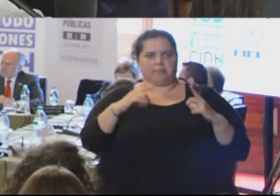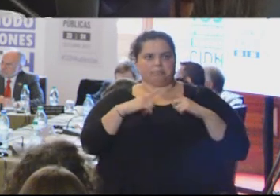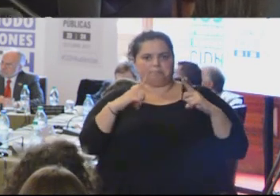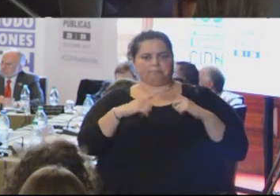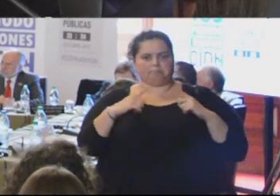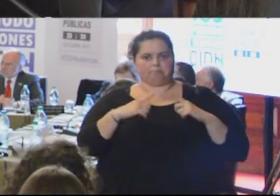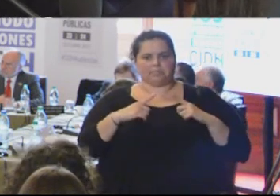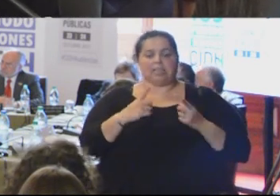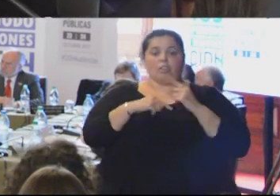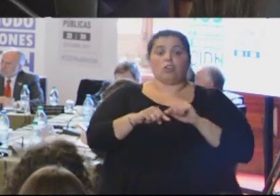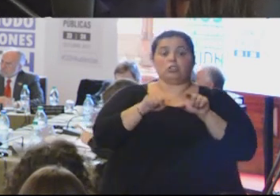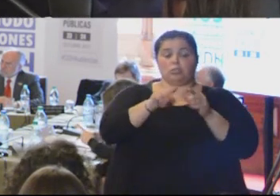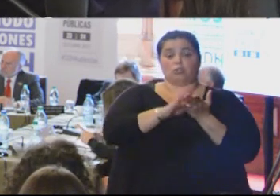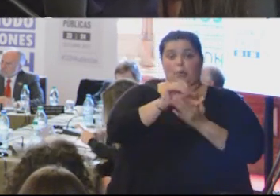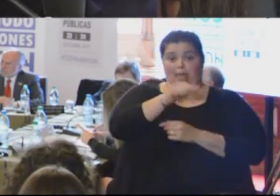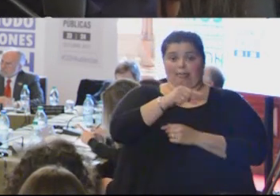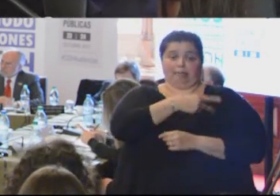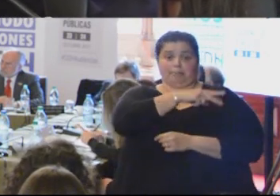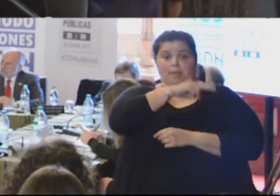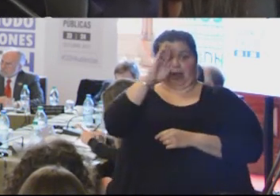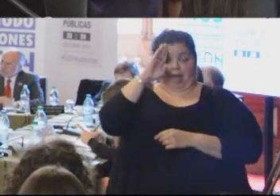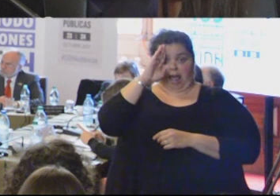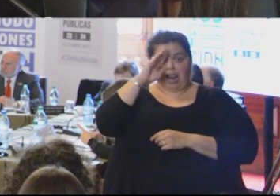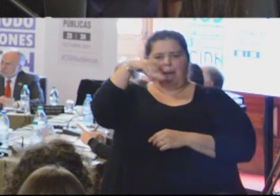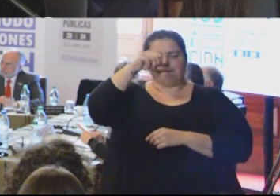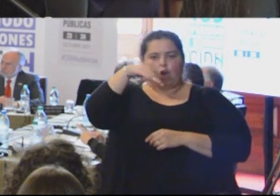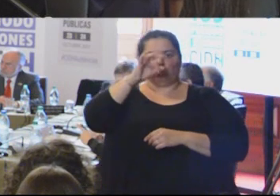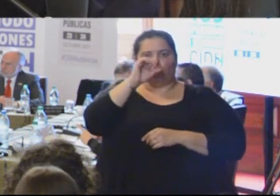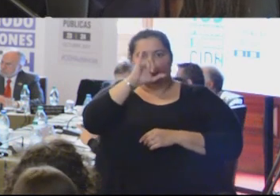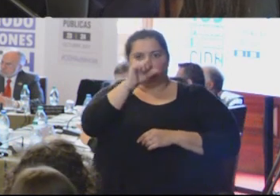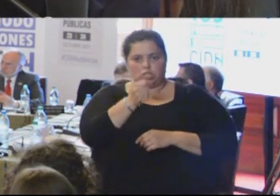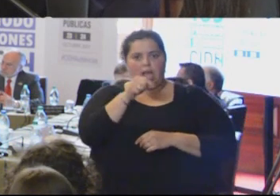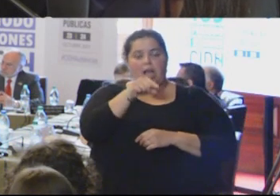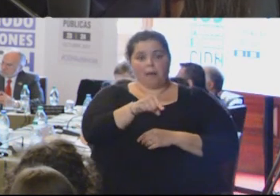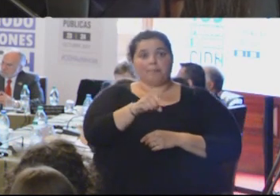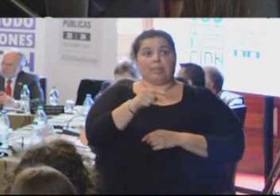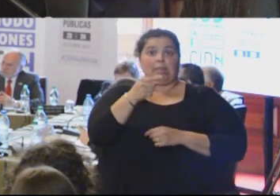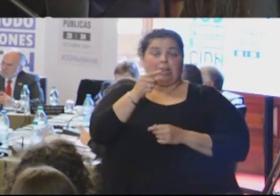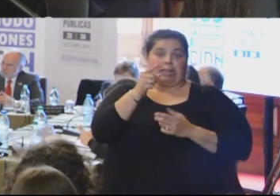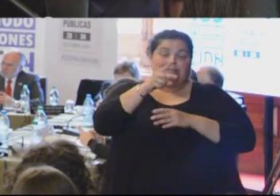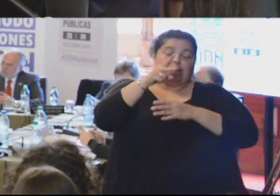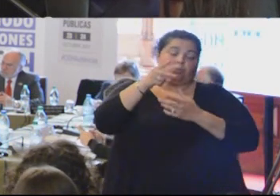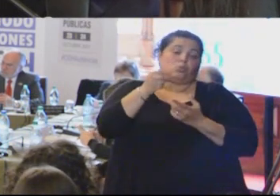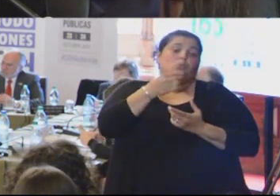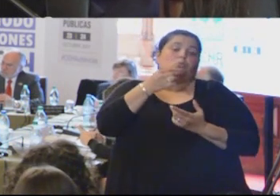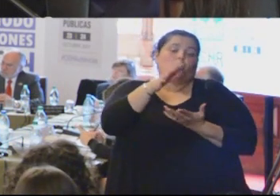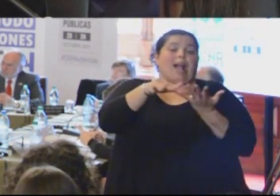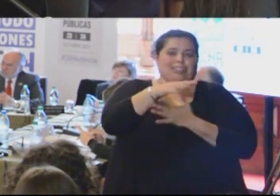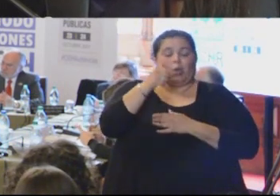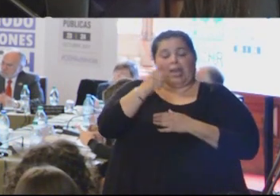trata del general mario montoya uribe que es un caso que ejemplifica la forma como la fiscalía general de la nación no ha querido